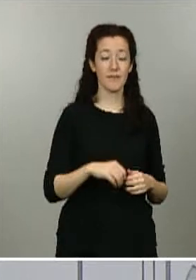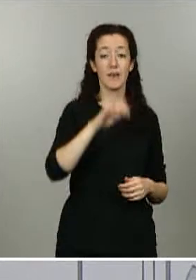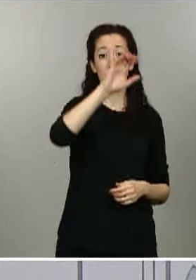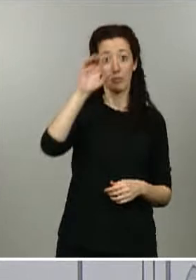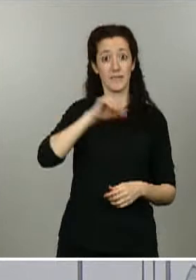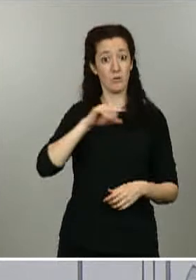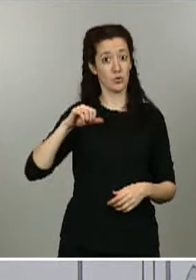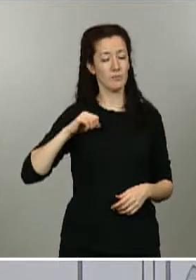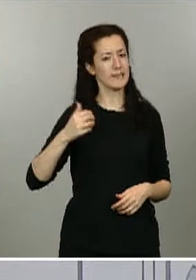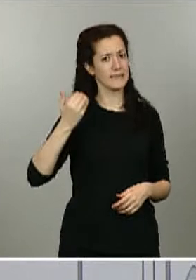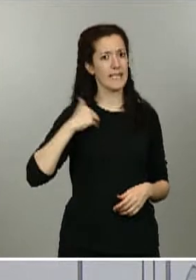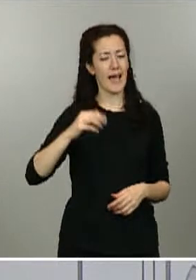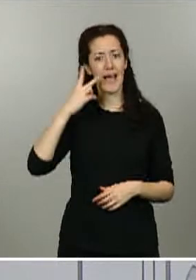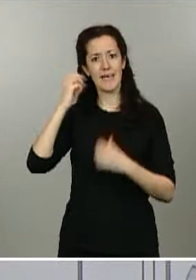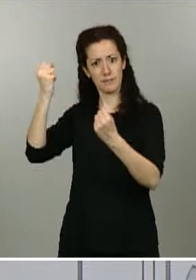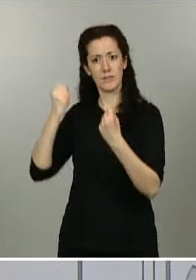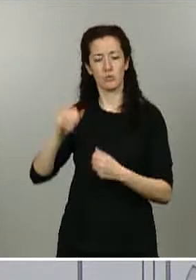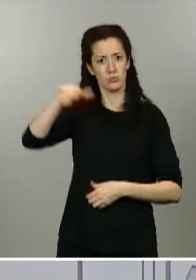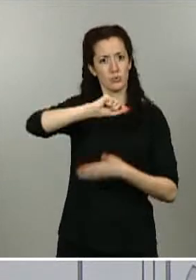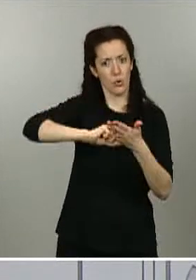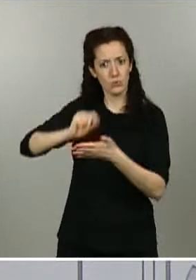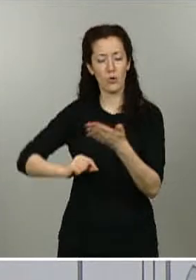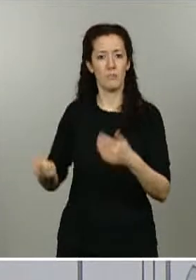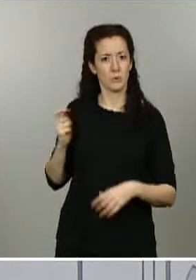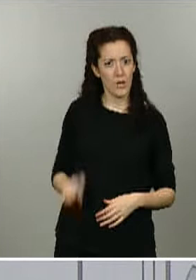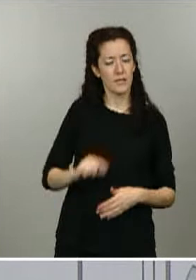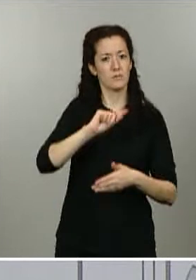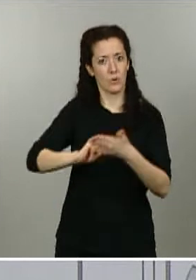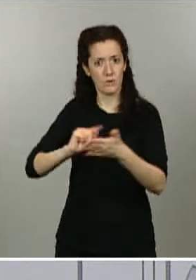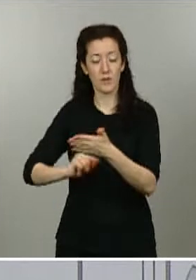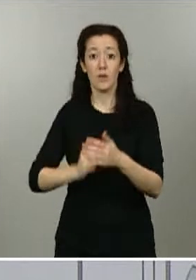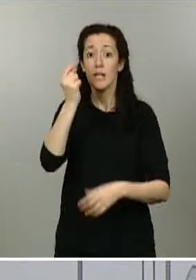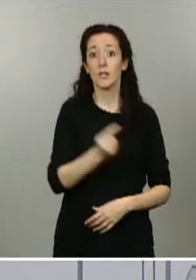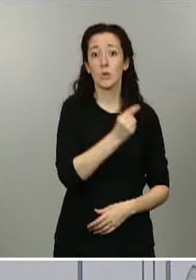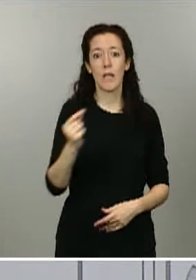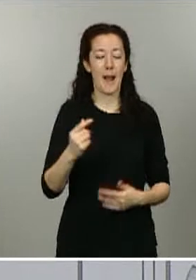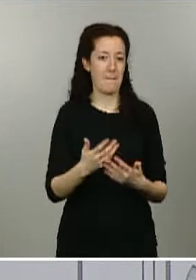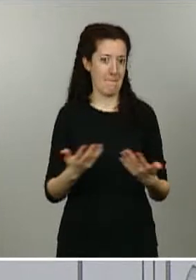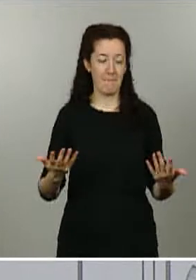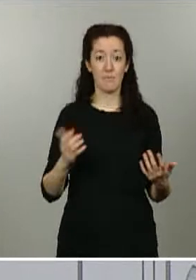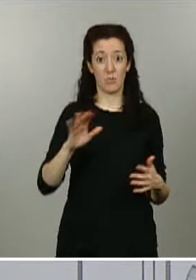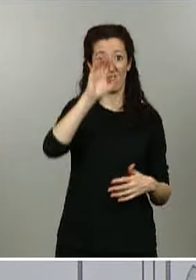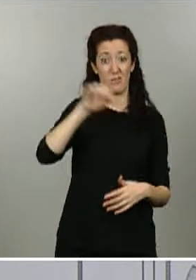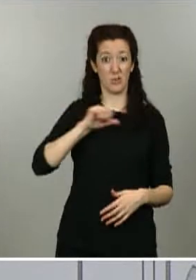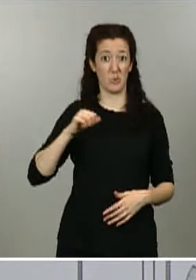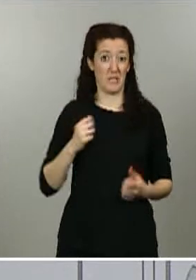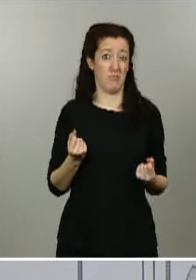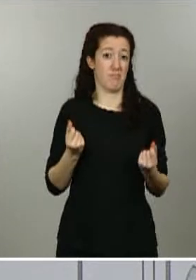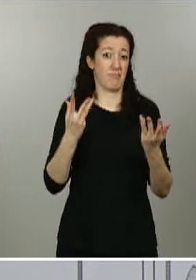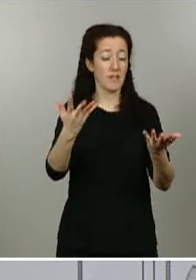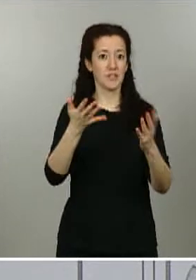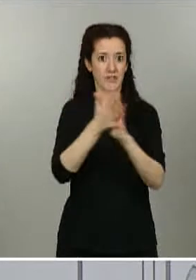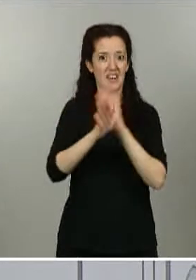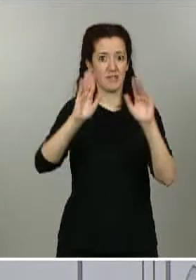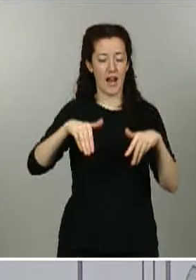sé cuántos se van a contratar al final, pero si sumamos los cientos de las comunidades autónomas acabarán siendo miles. Pero no, lo cierto es que yo no tengo